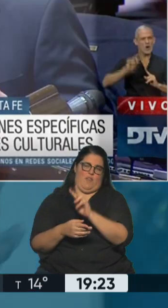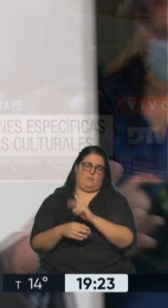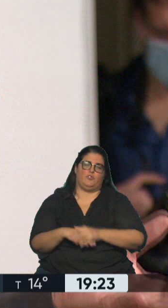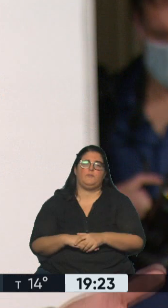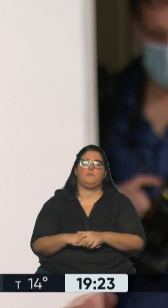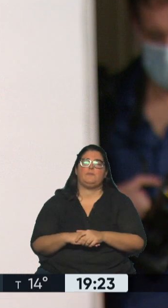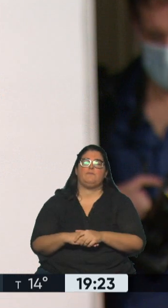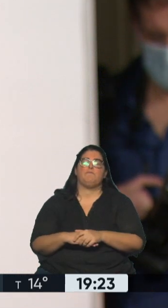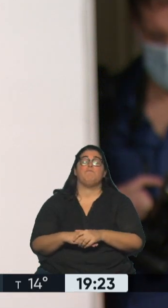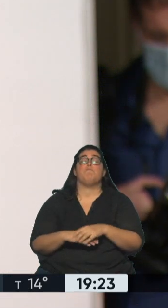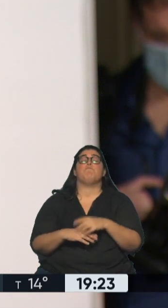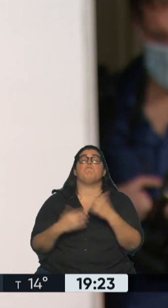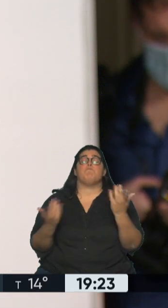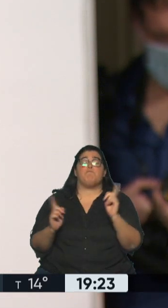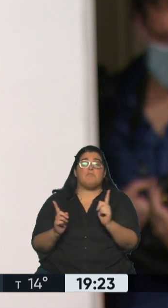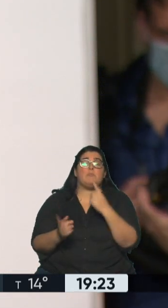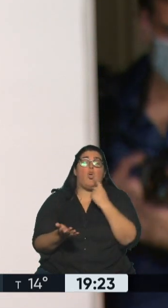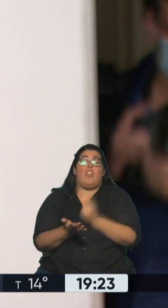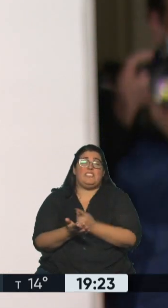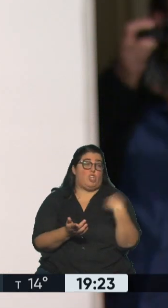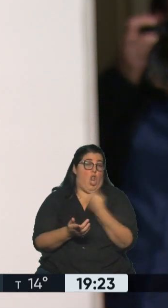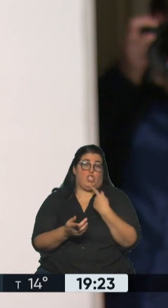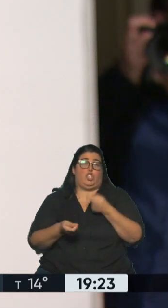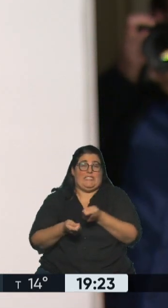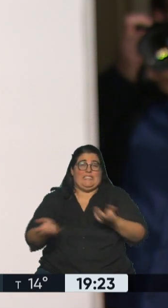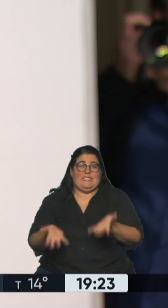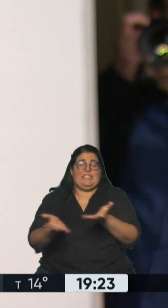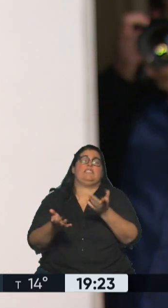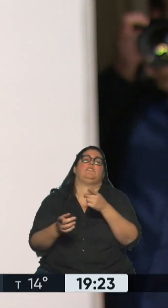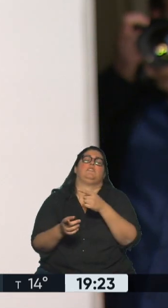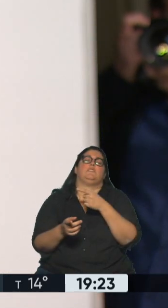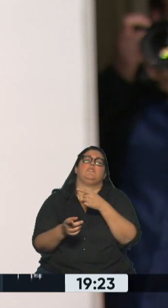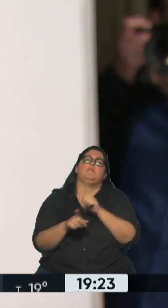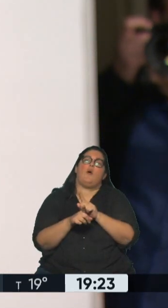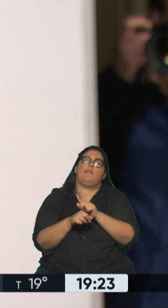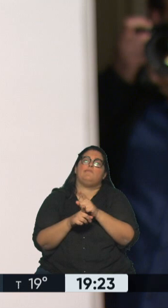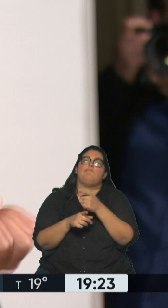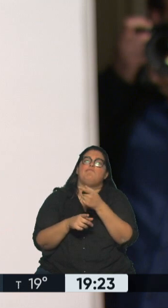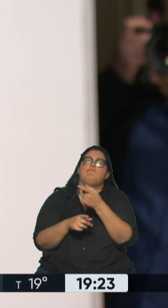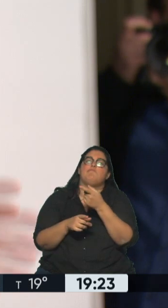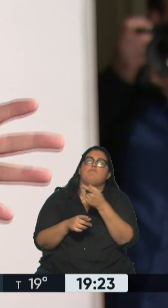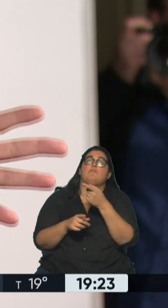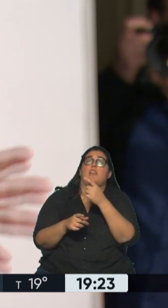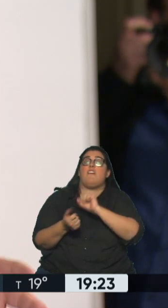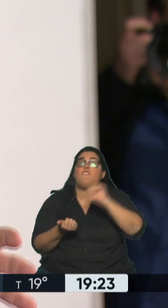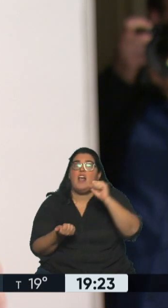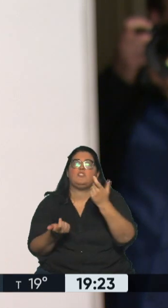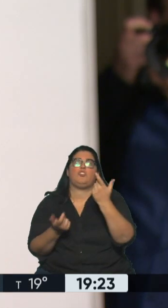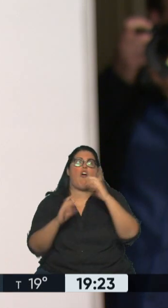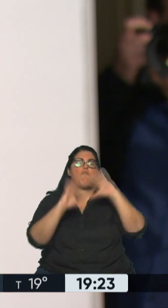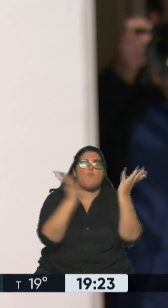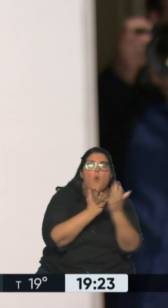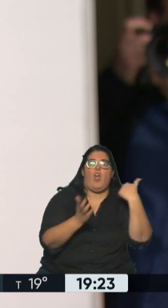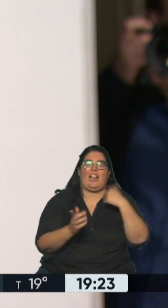decisión, por lo menos de aquellos que impulsamos esta iniciativa, es, frente a el aumento de la inflación en el mundo y